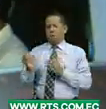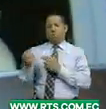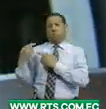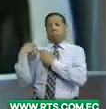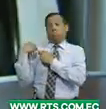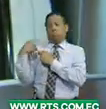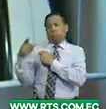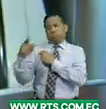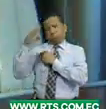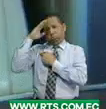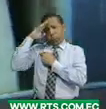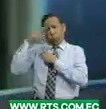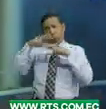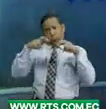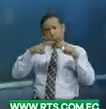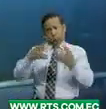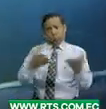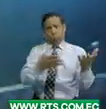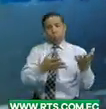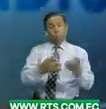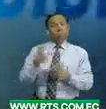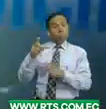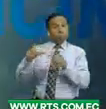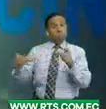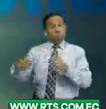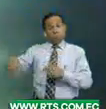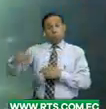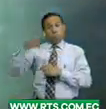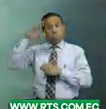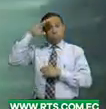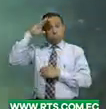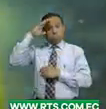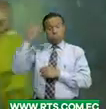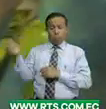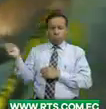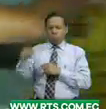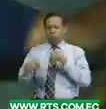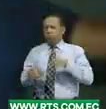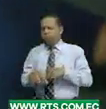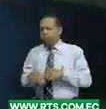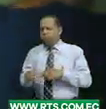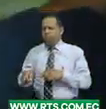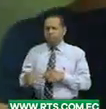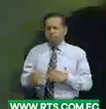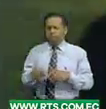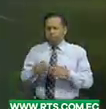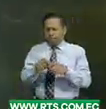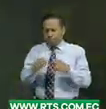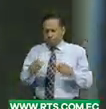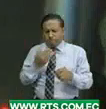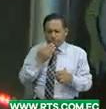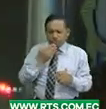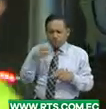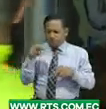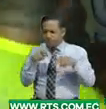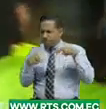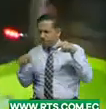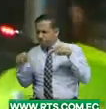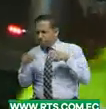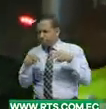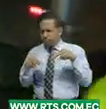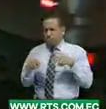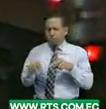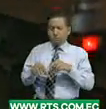Personal del Departamento de Criminalística y de la DINASEP se hicieron presentes. Levantaron las huellas y confirmaron que el hombre